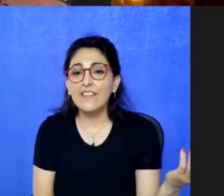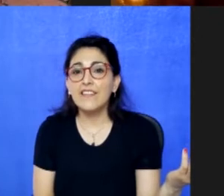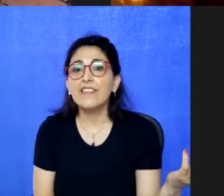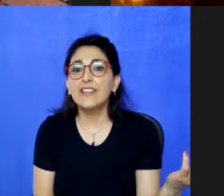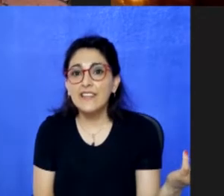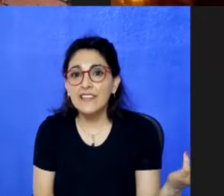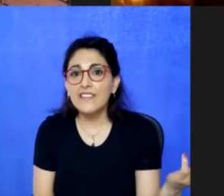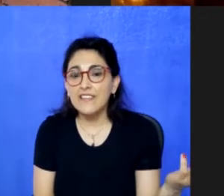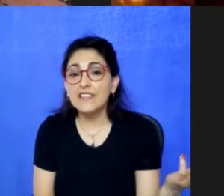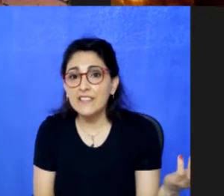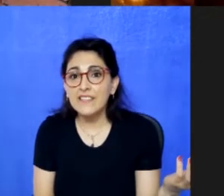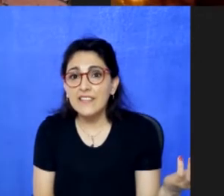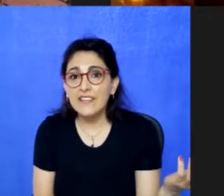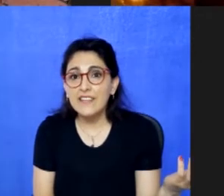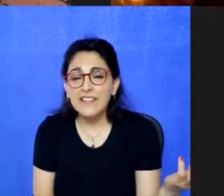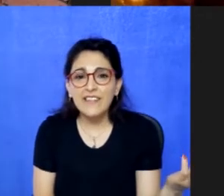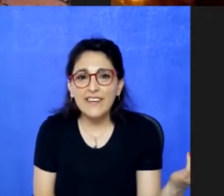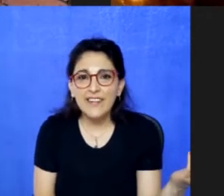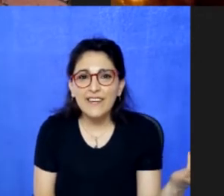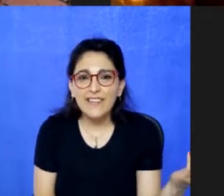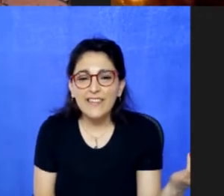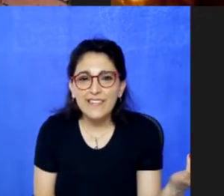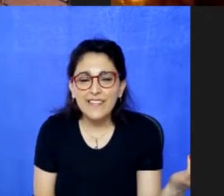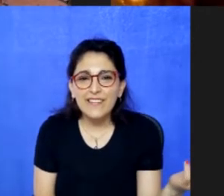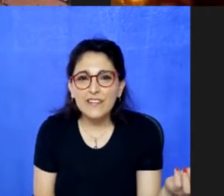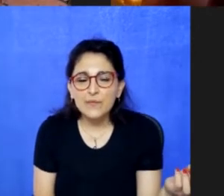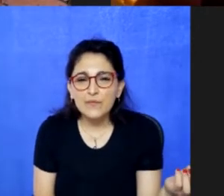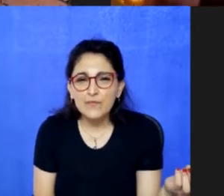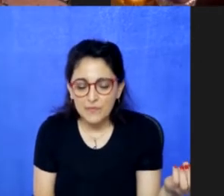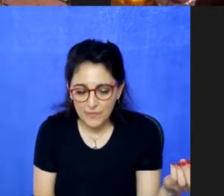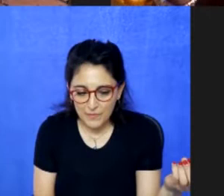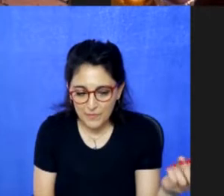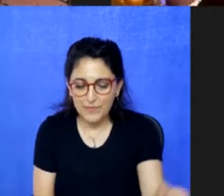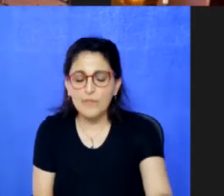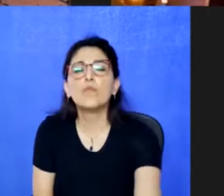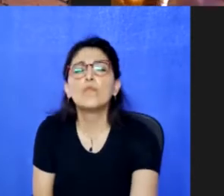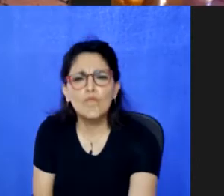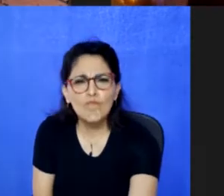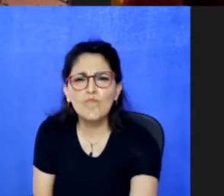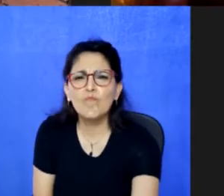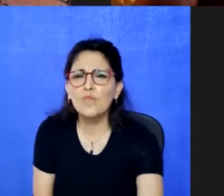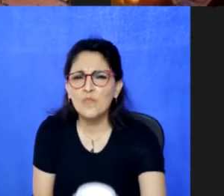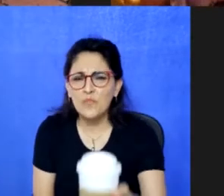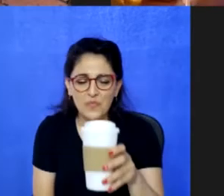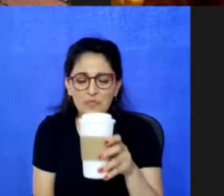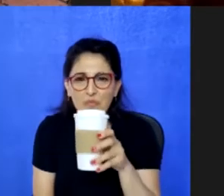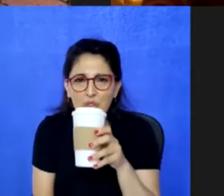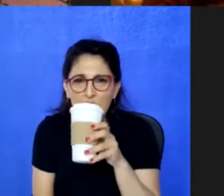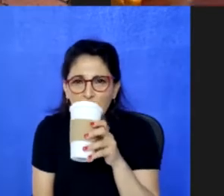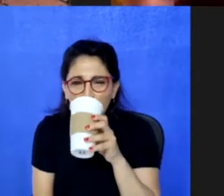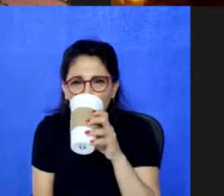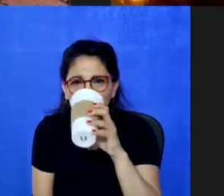pastichería mignon, porque la pastichería del sur de Italia son todo grande. Hacen las fogliatellas, de las fogliatellas